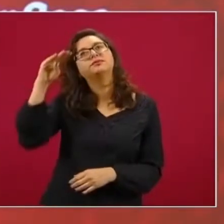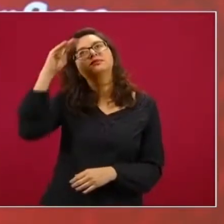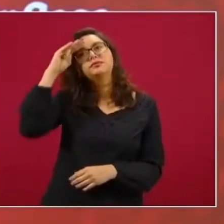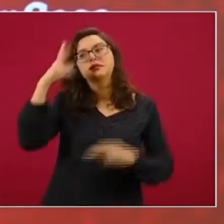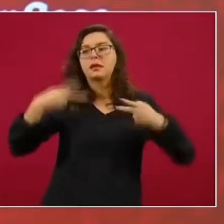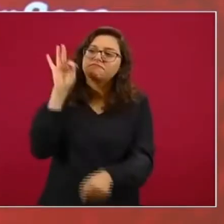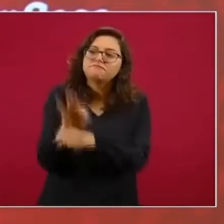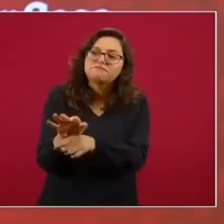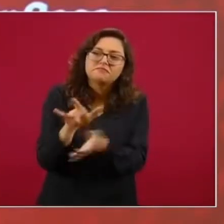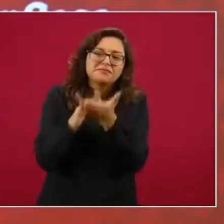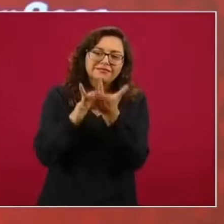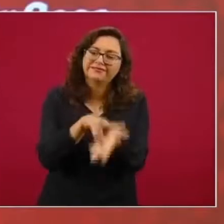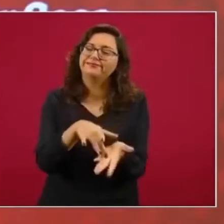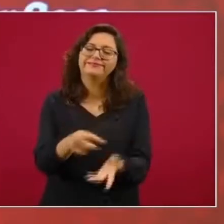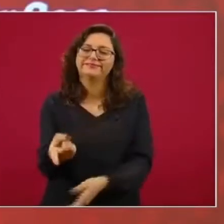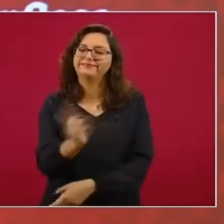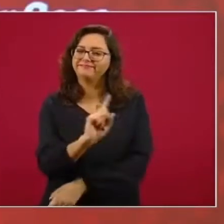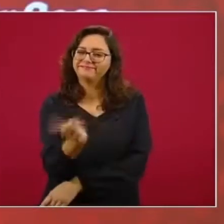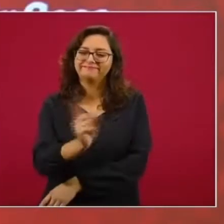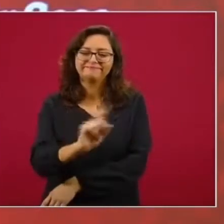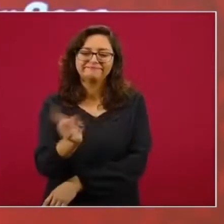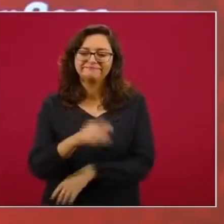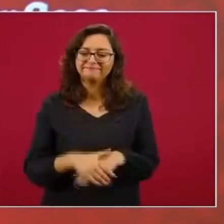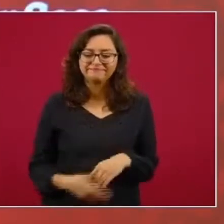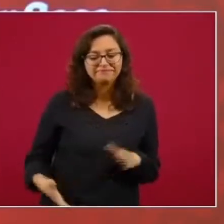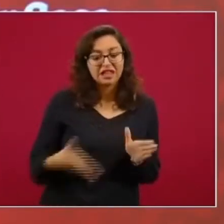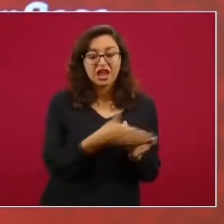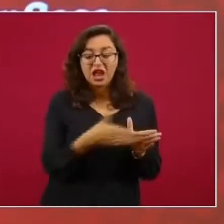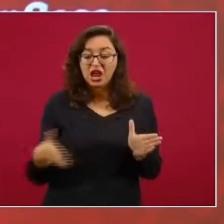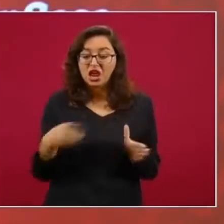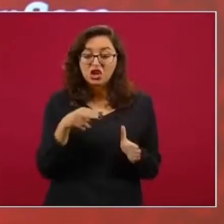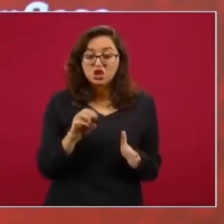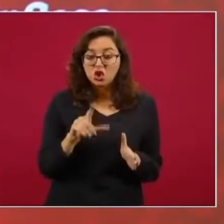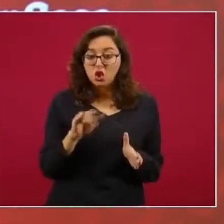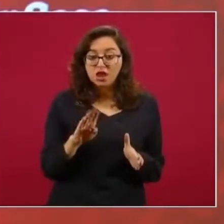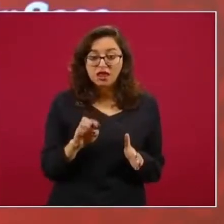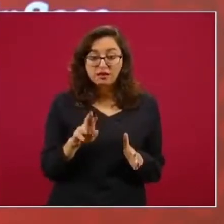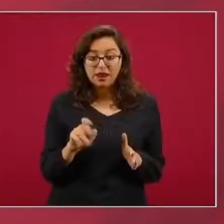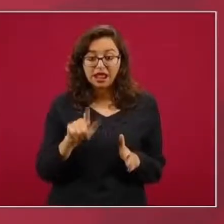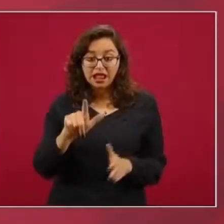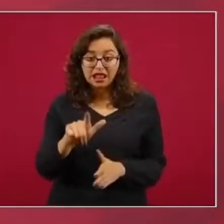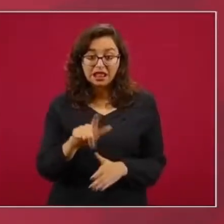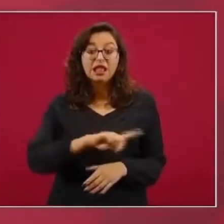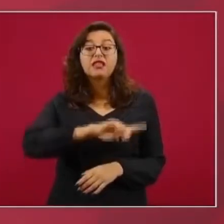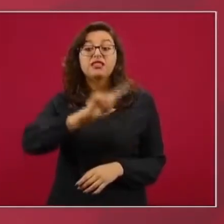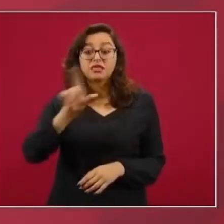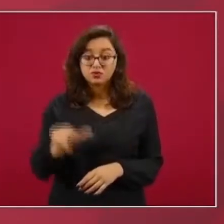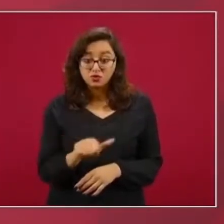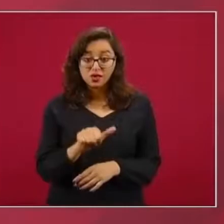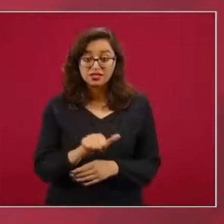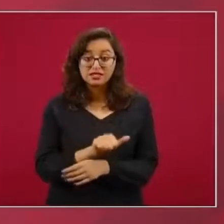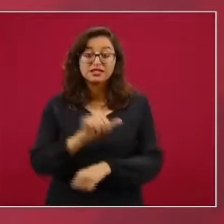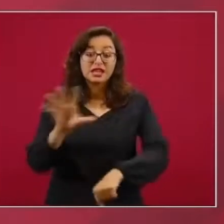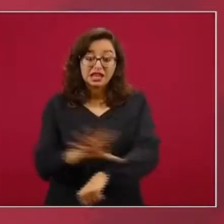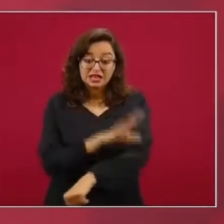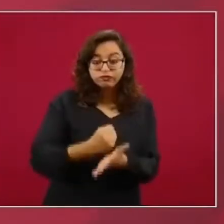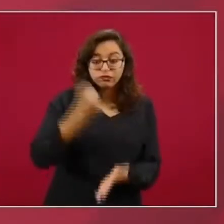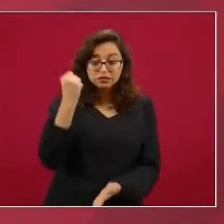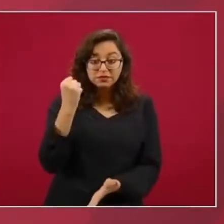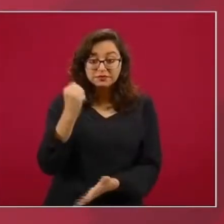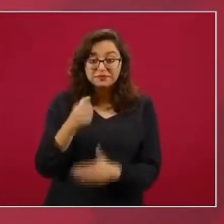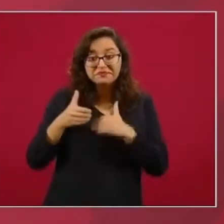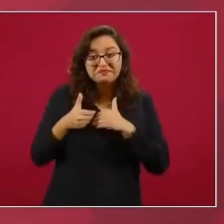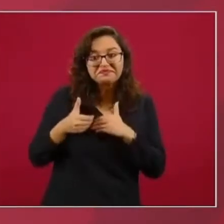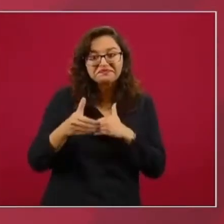gente, porque en todo el periodo neoliberal y sobre todo a partir de que se aprobó la llamada reforma energética,